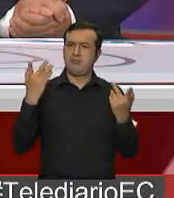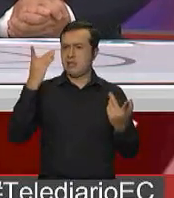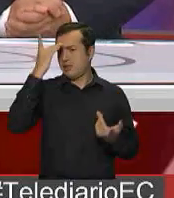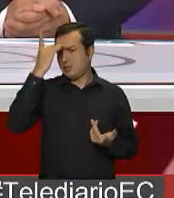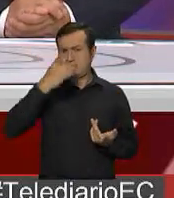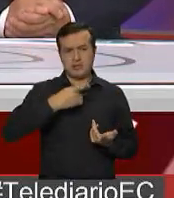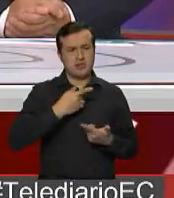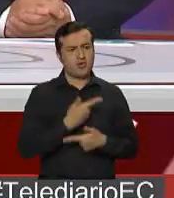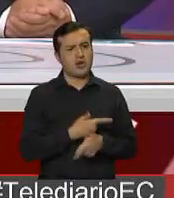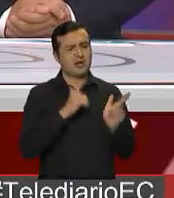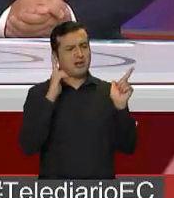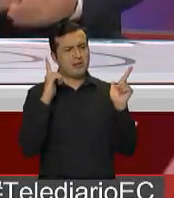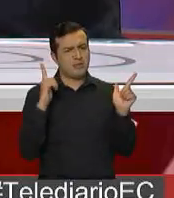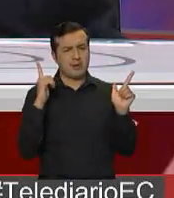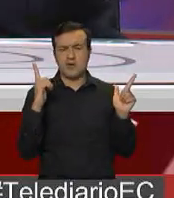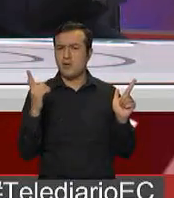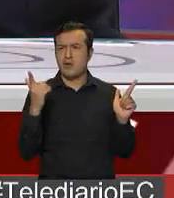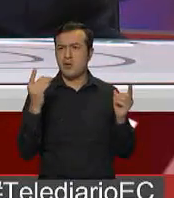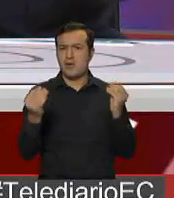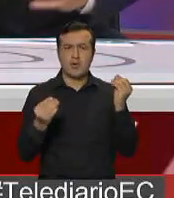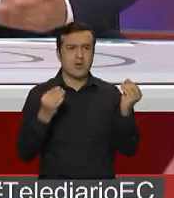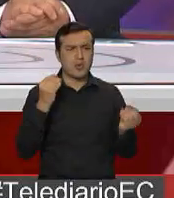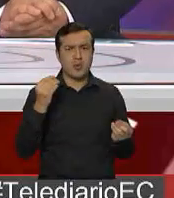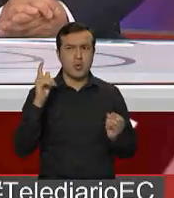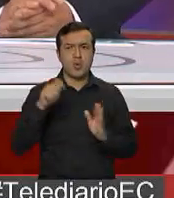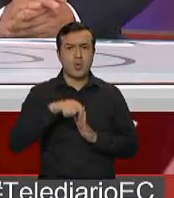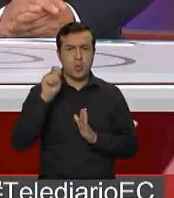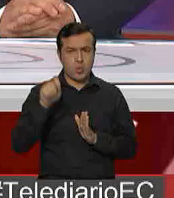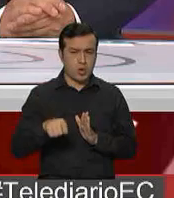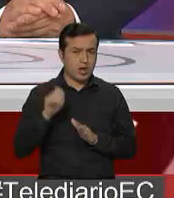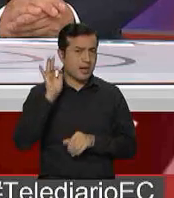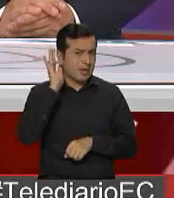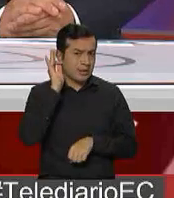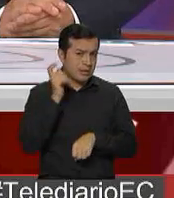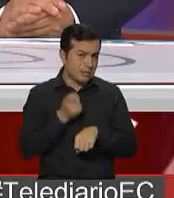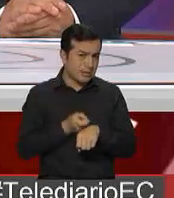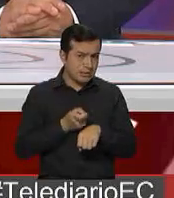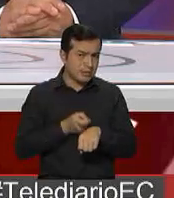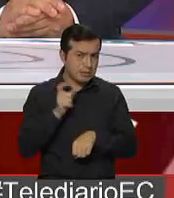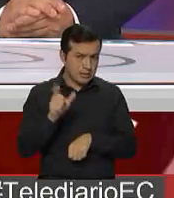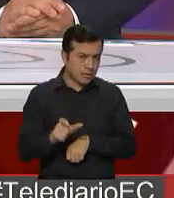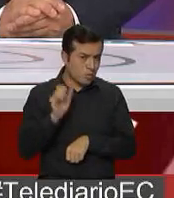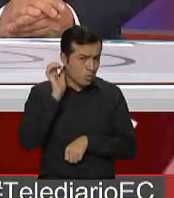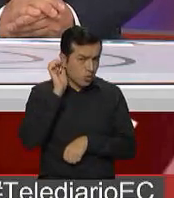decisiones del sistema judicial, de una jueza en particular?